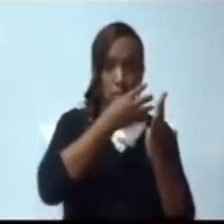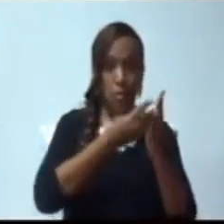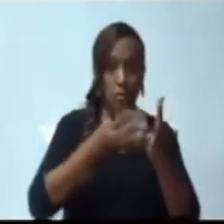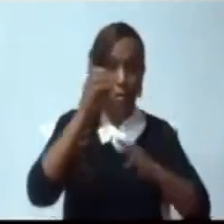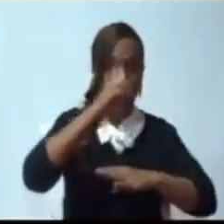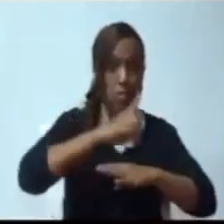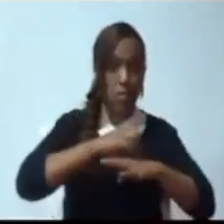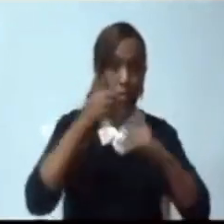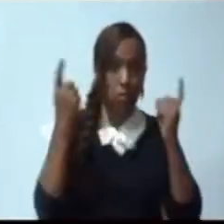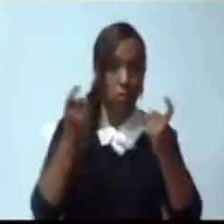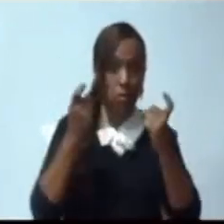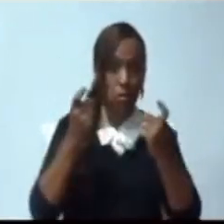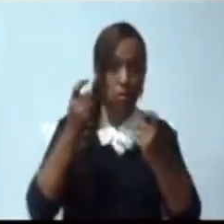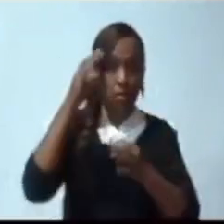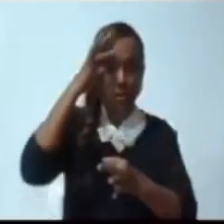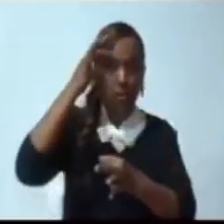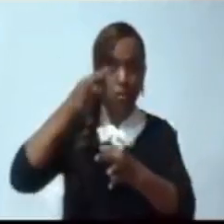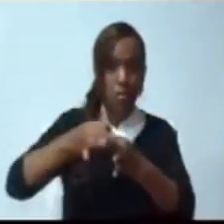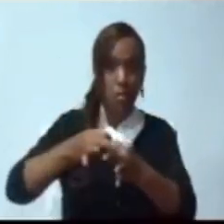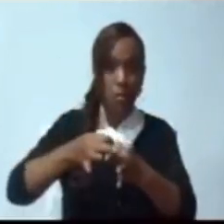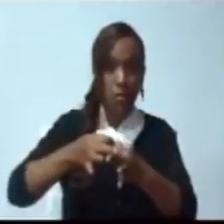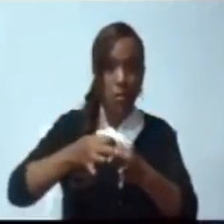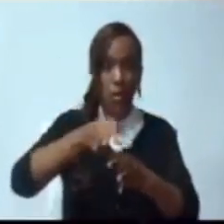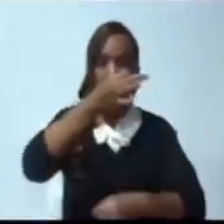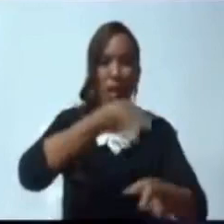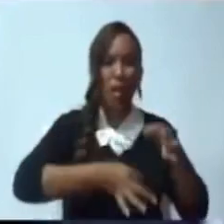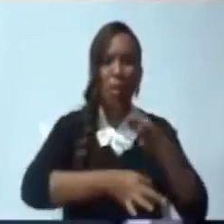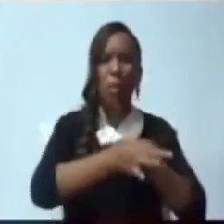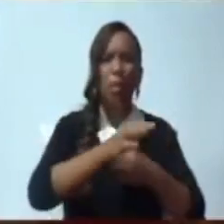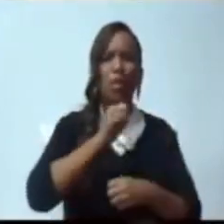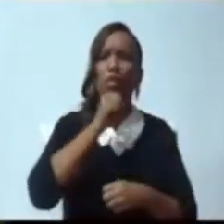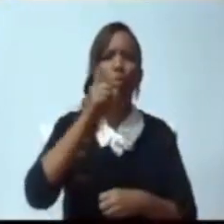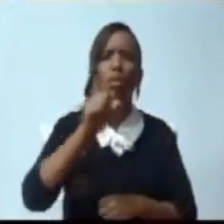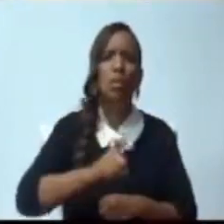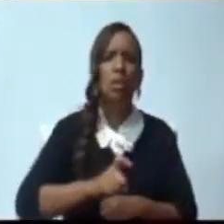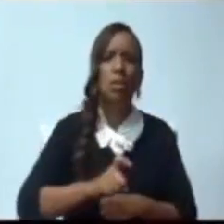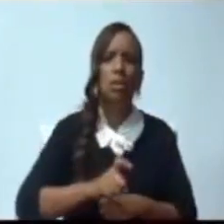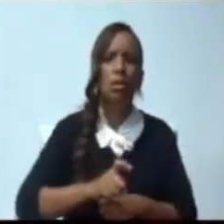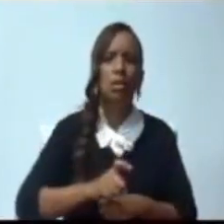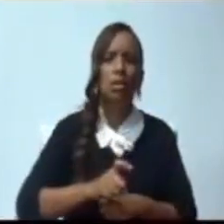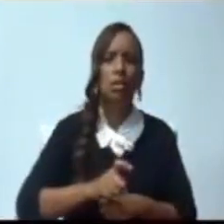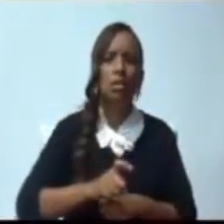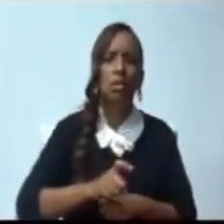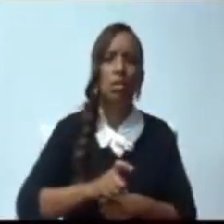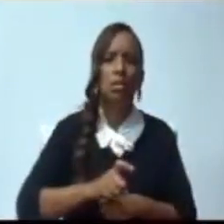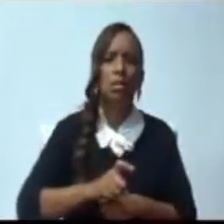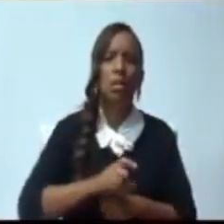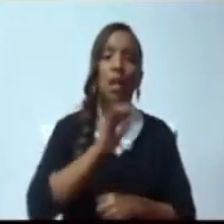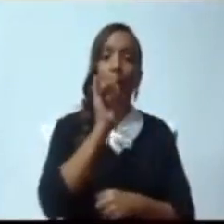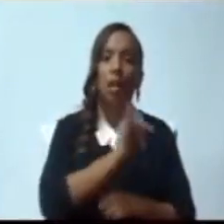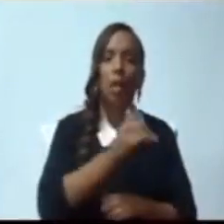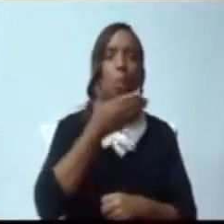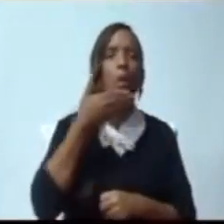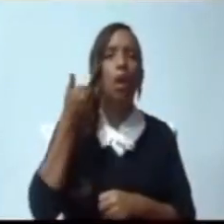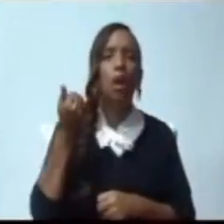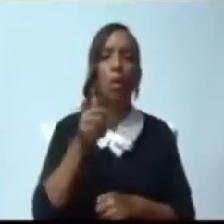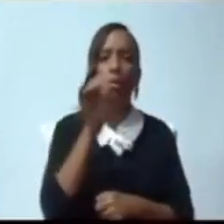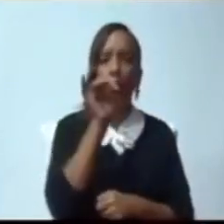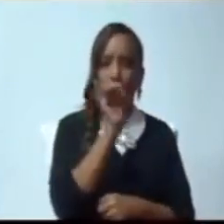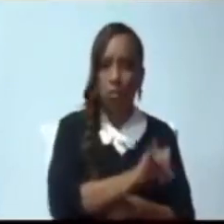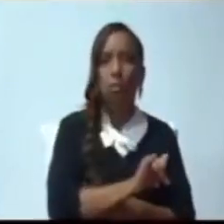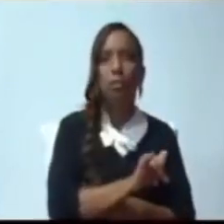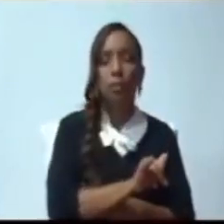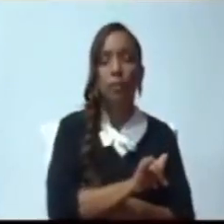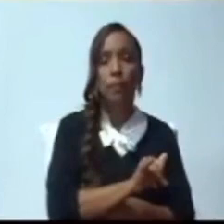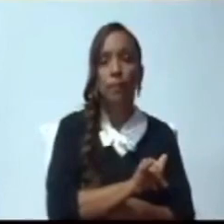Olvidar los acontecimientos y los actores de nuestra historia es una